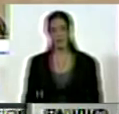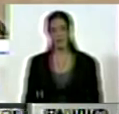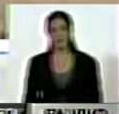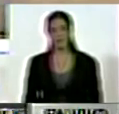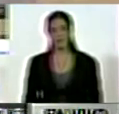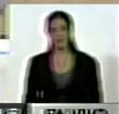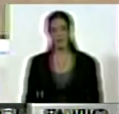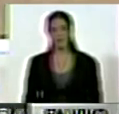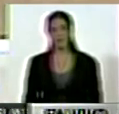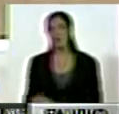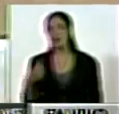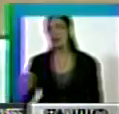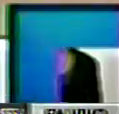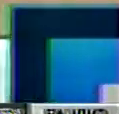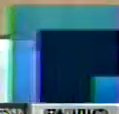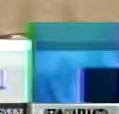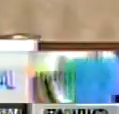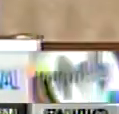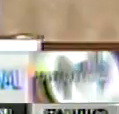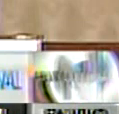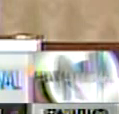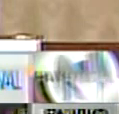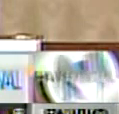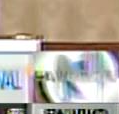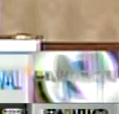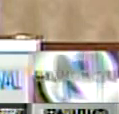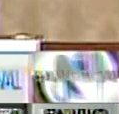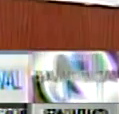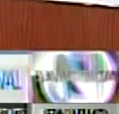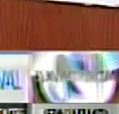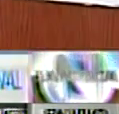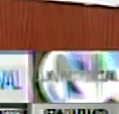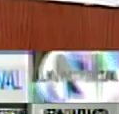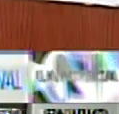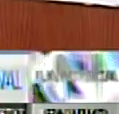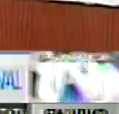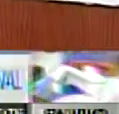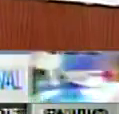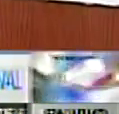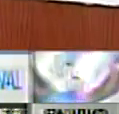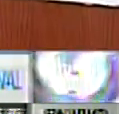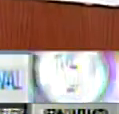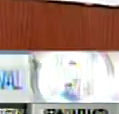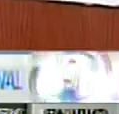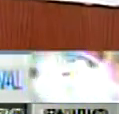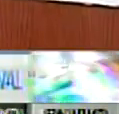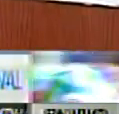Siguiente medio de comunicación, Xinhua. Marco Salgado.